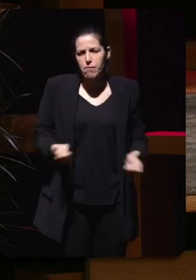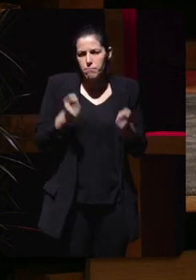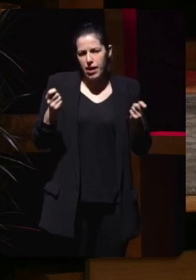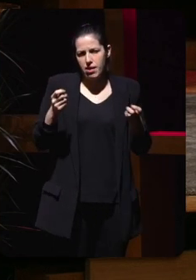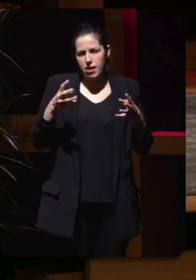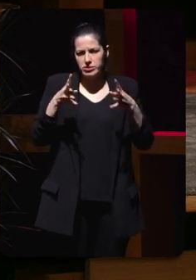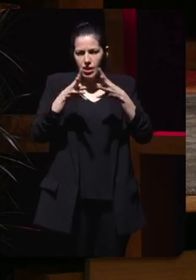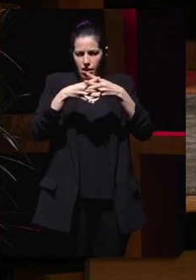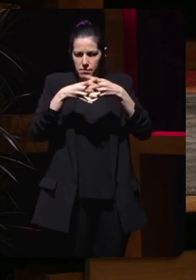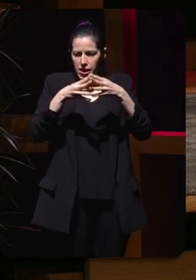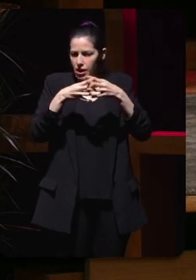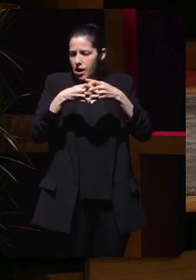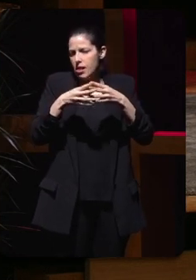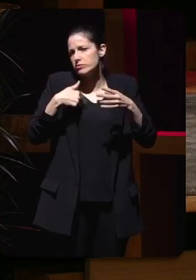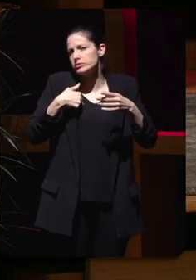norteamericanas,